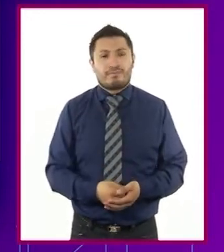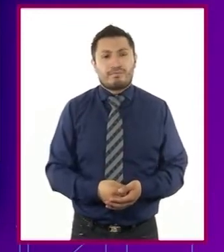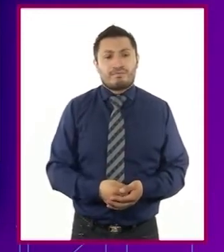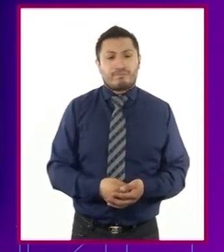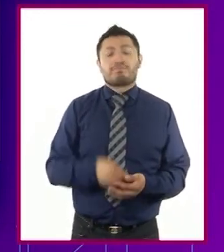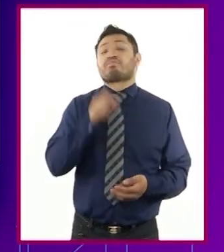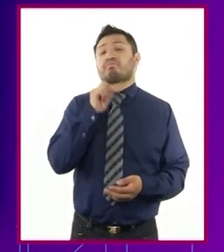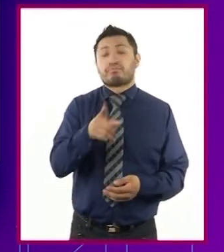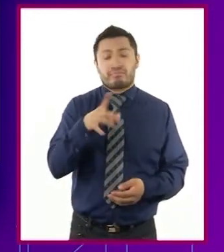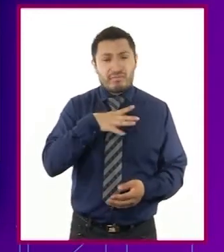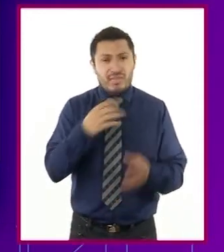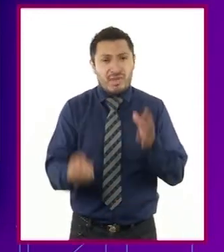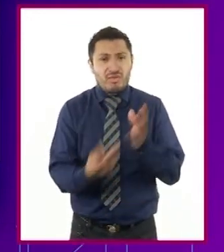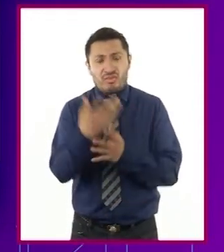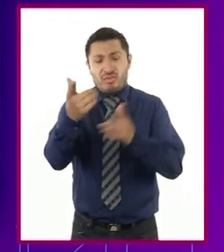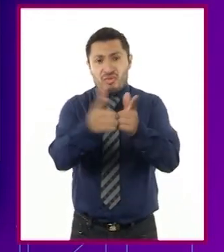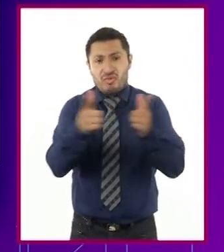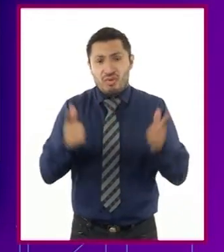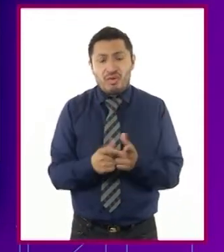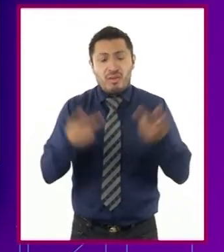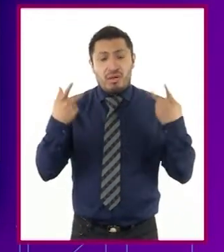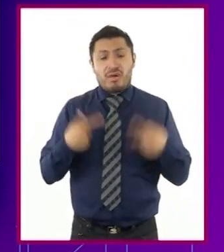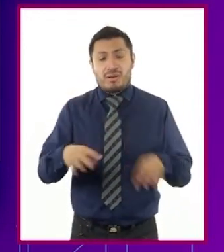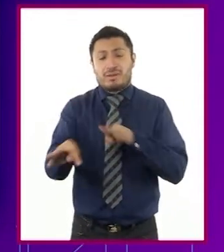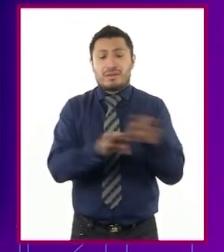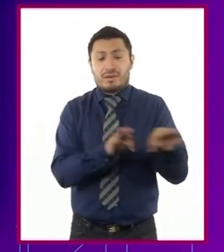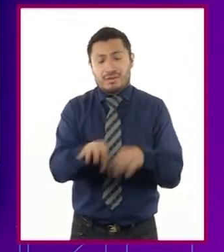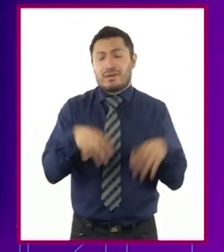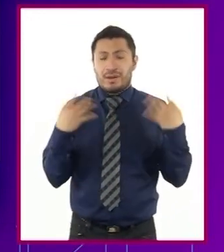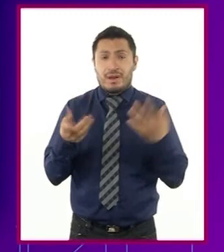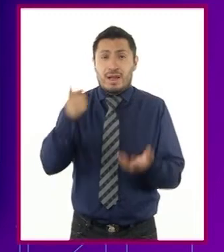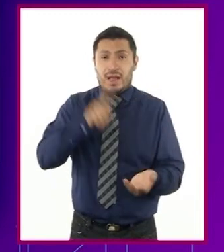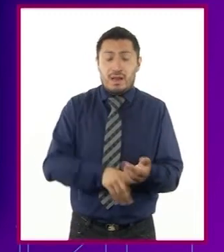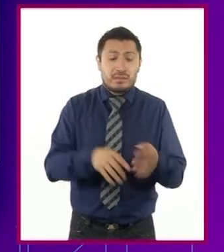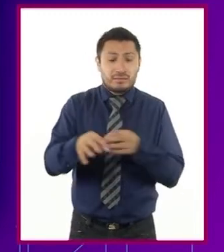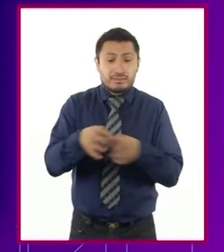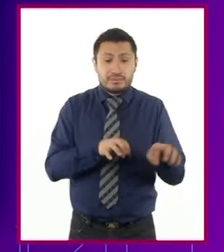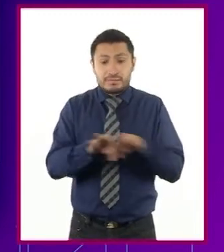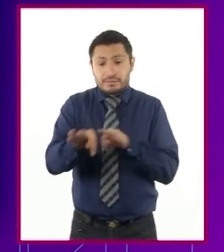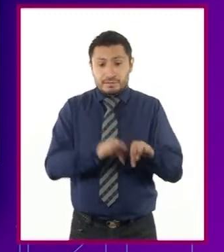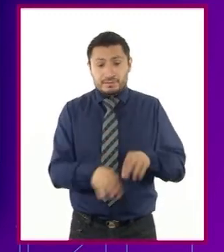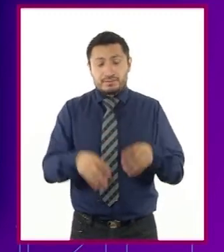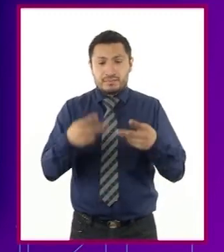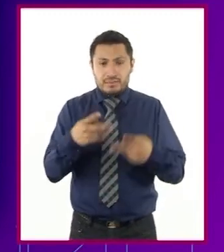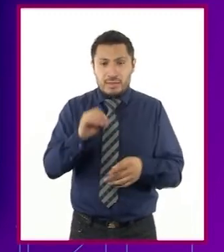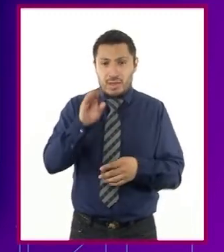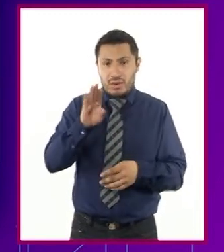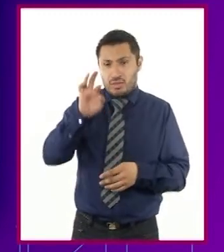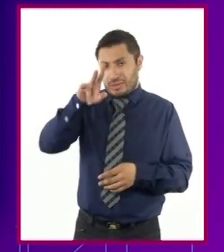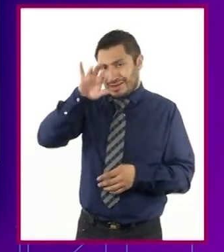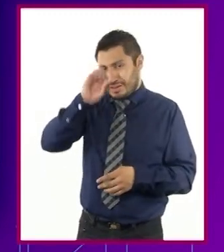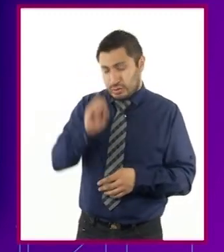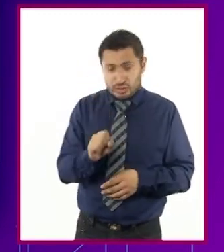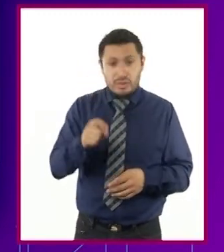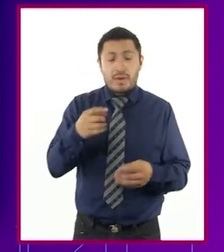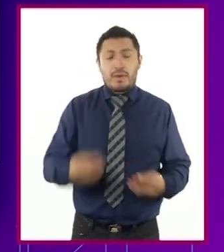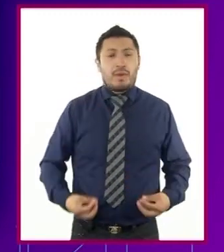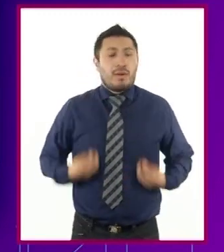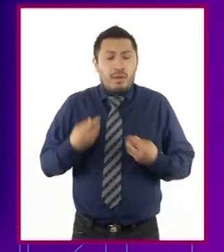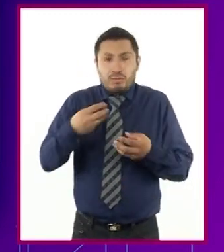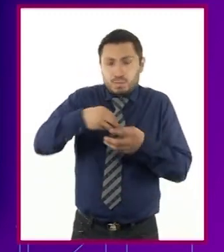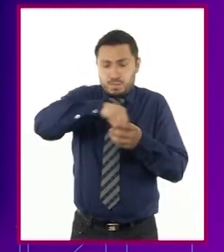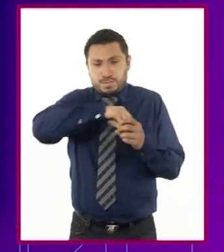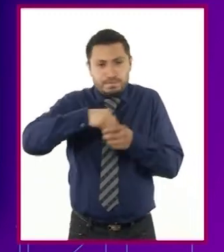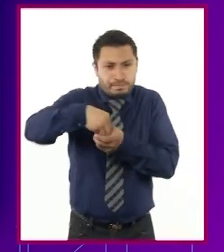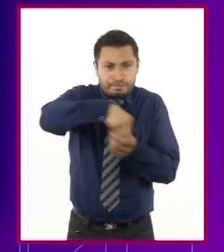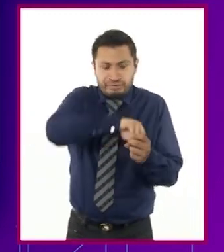También surgió un nuevo grupo de trabajadores que laboraron en las fábricas, los obreros, quienes vivían hacinados, expuestos